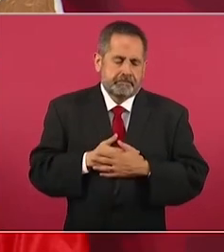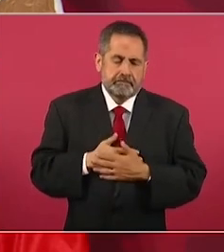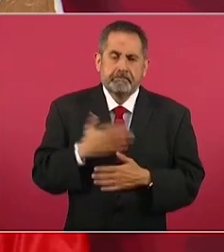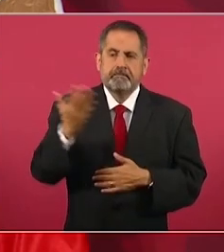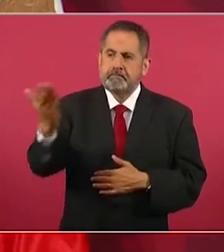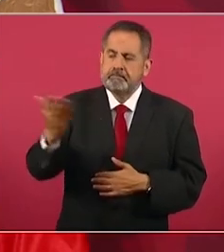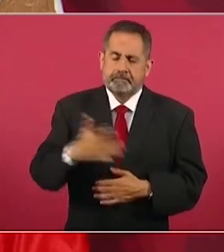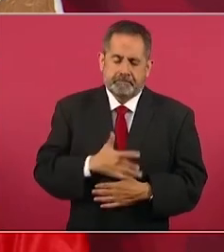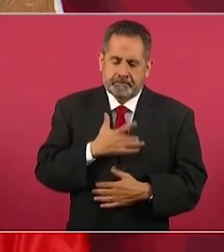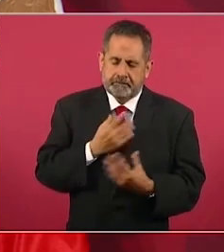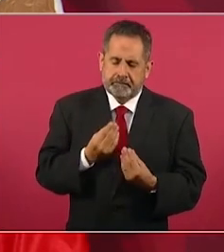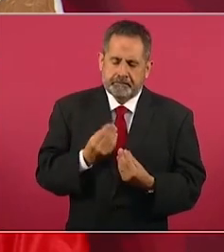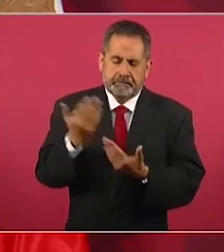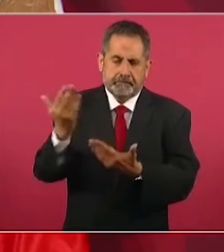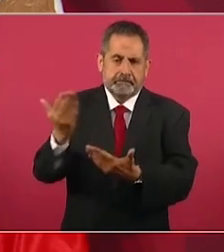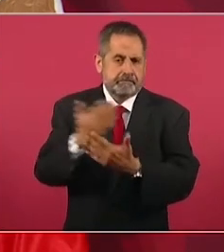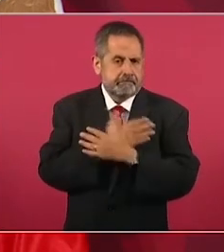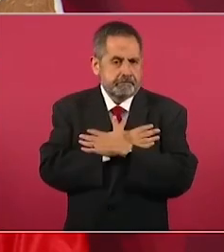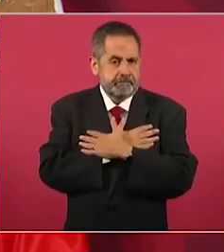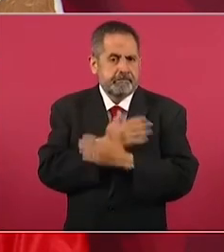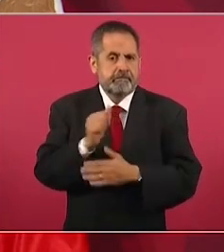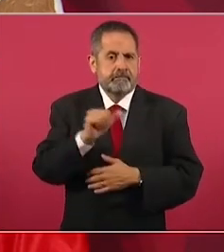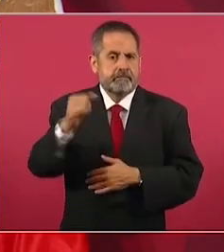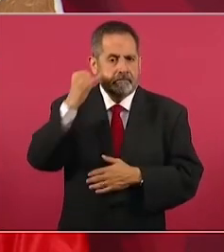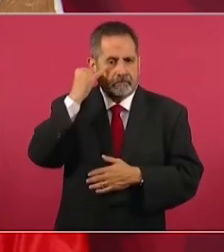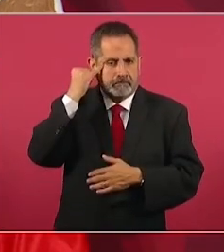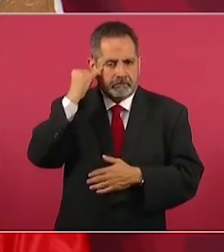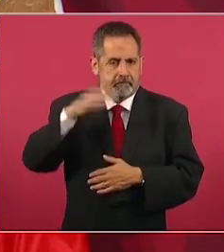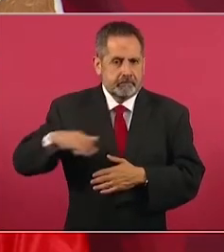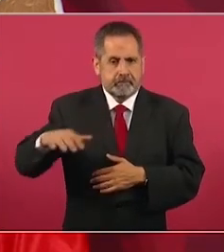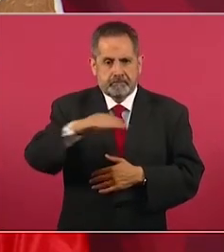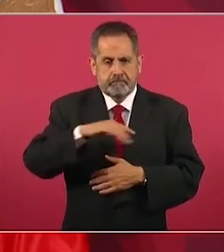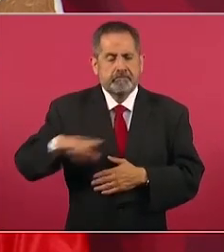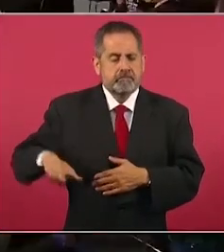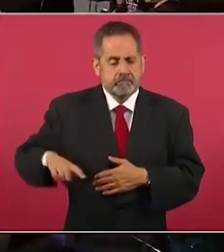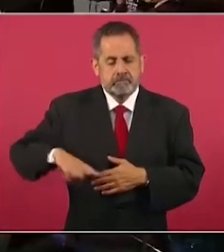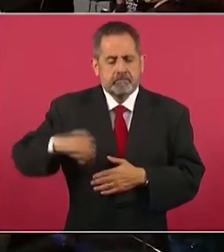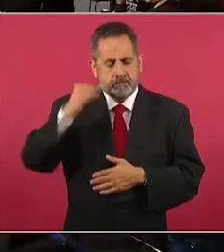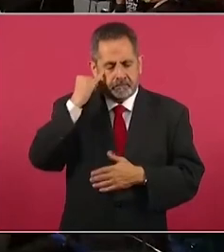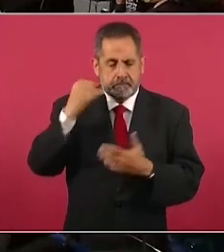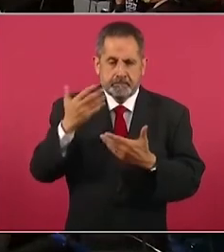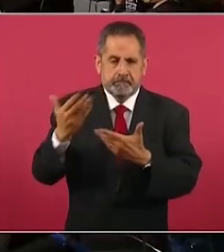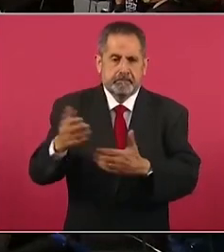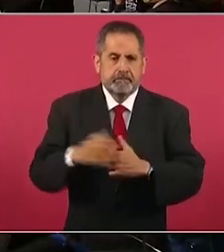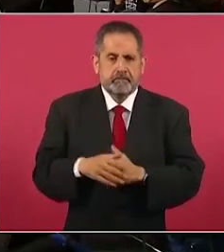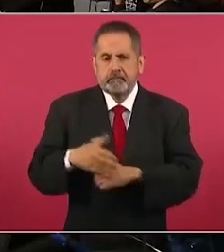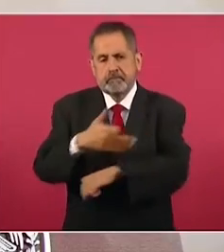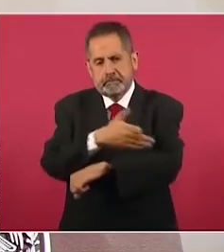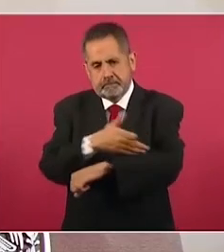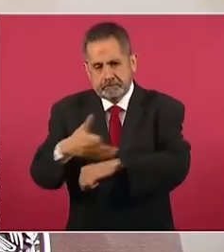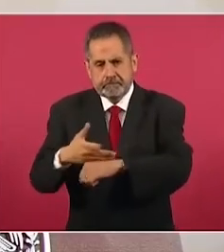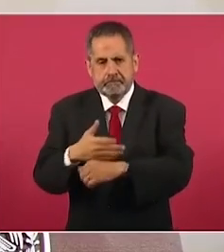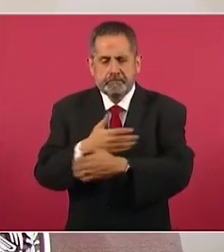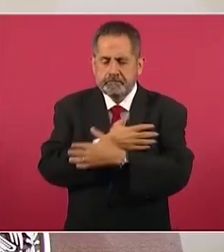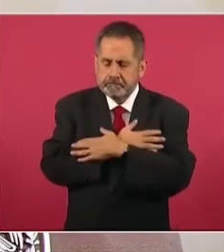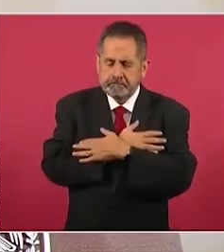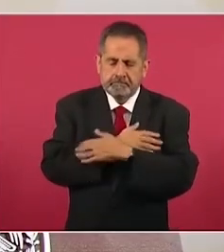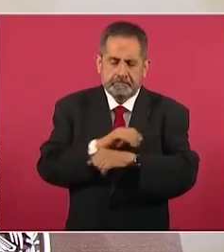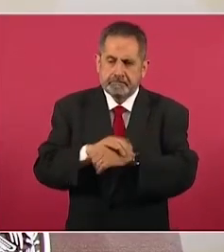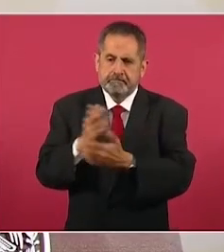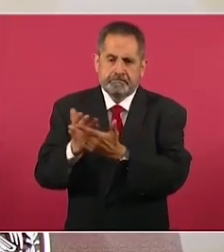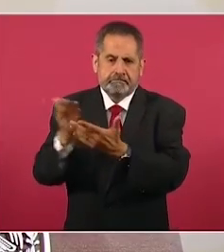pésame al pueblo de Japón y al gobierno de Japón. Y desde luego a los familiares, amigos